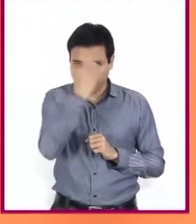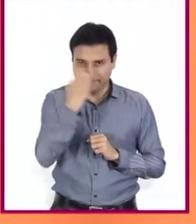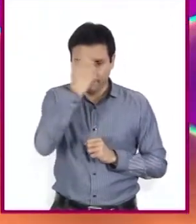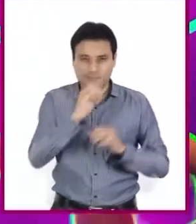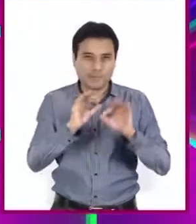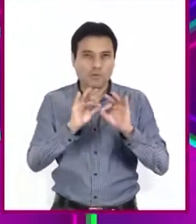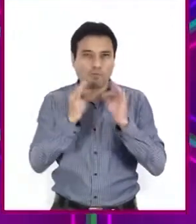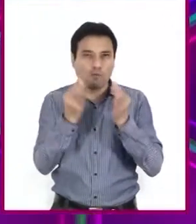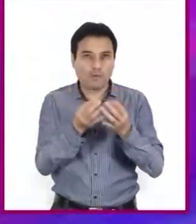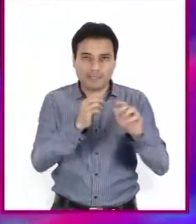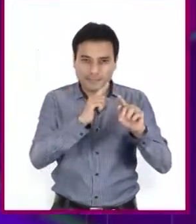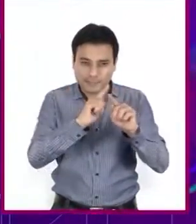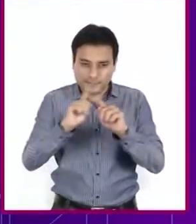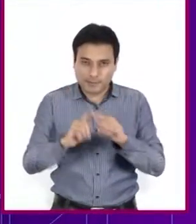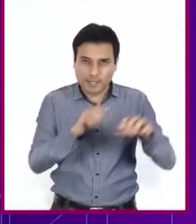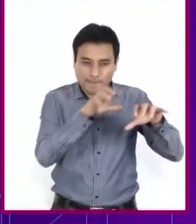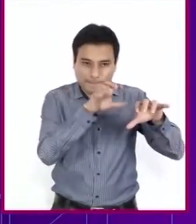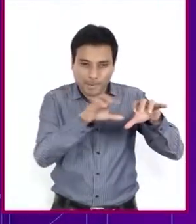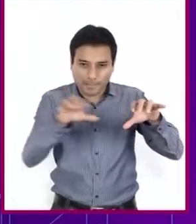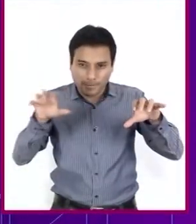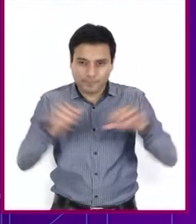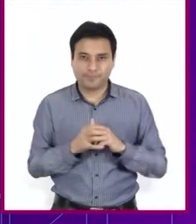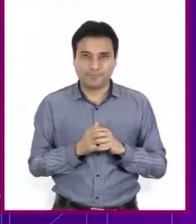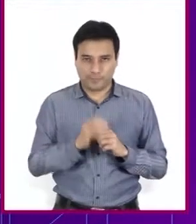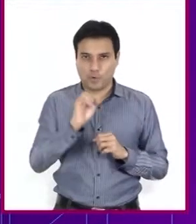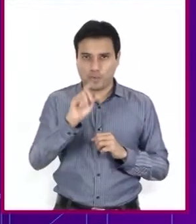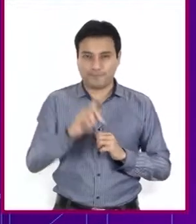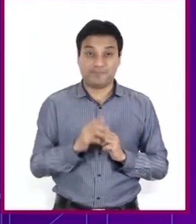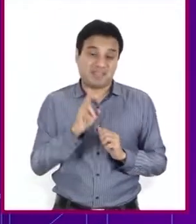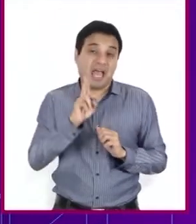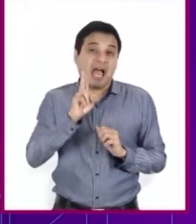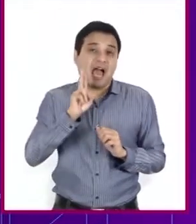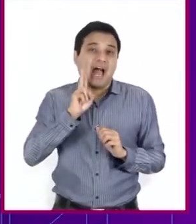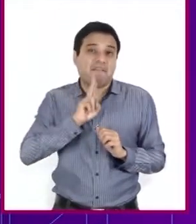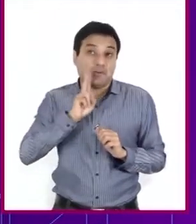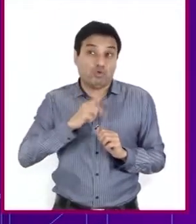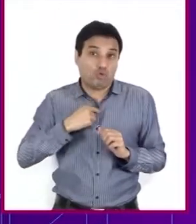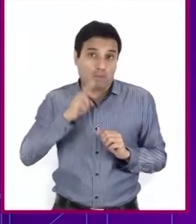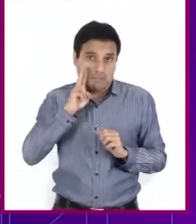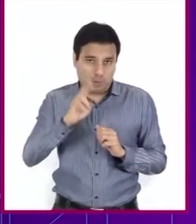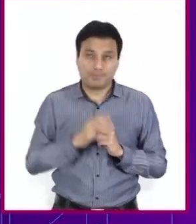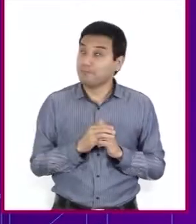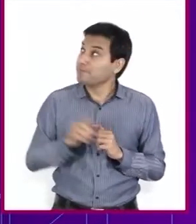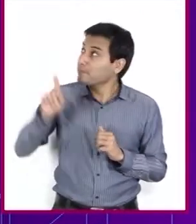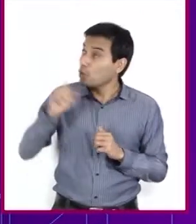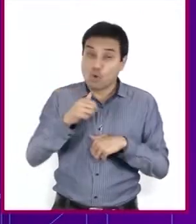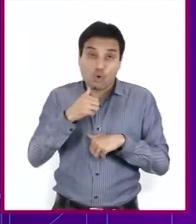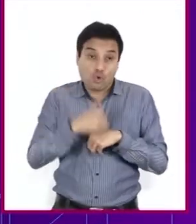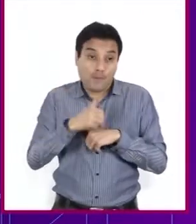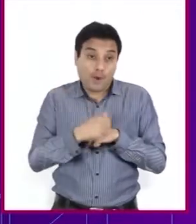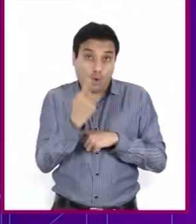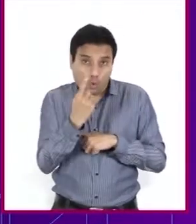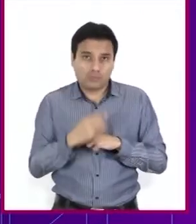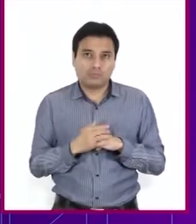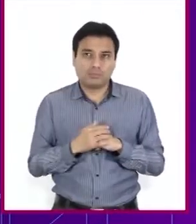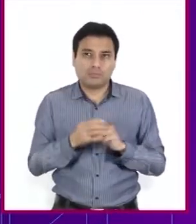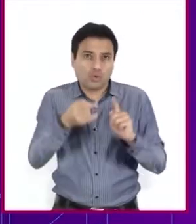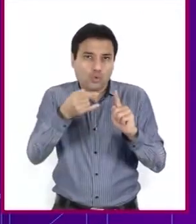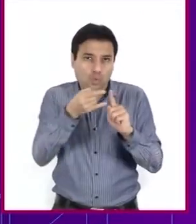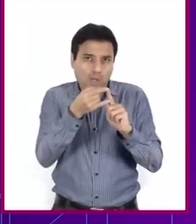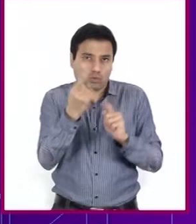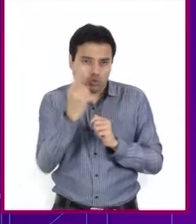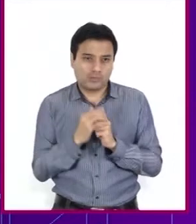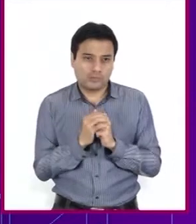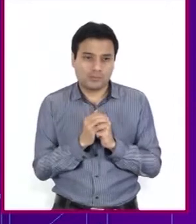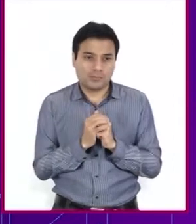figuras de la sucesión. Voy a describir lo que veo. En la figura 1 hay un cubo. En la figura 2